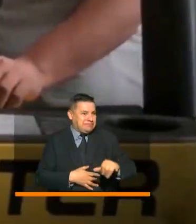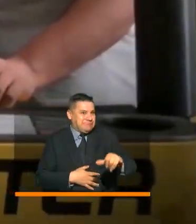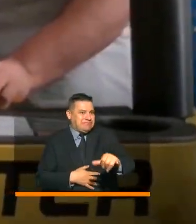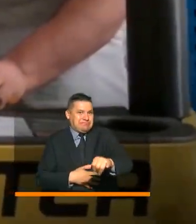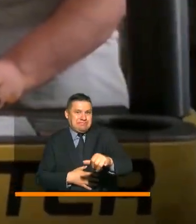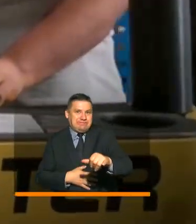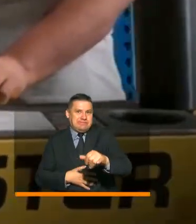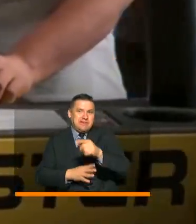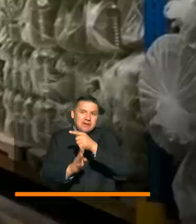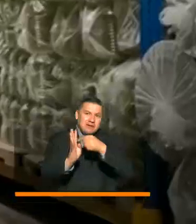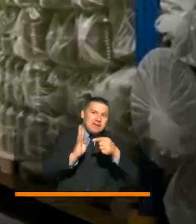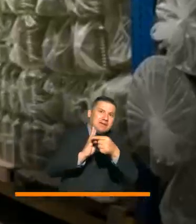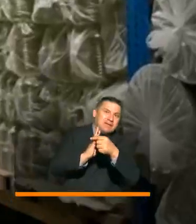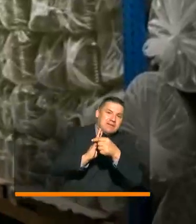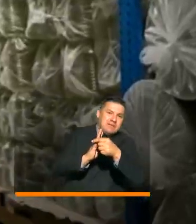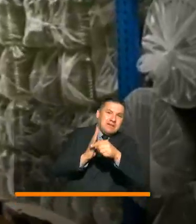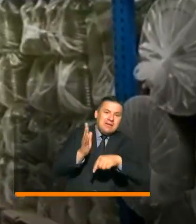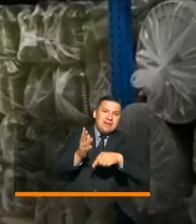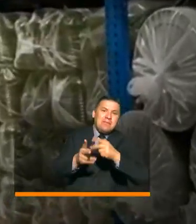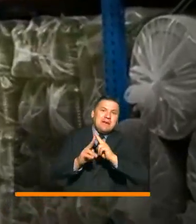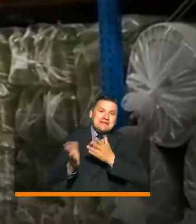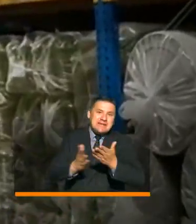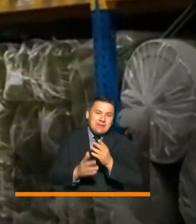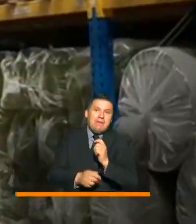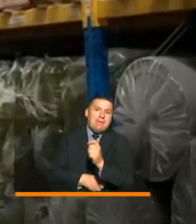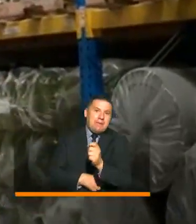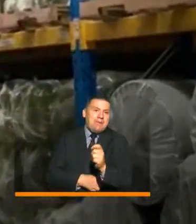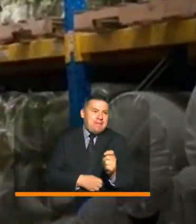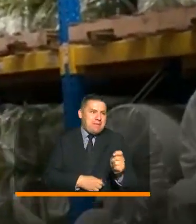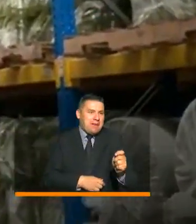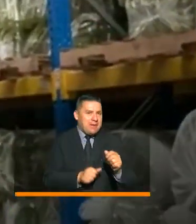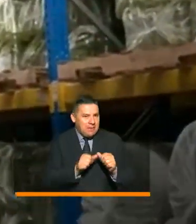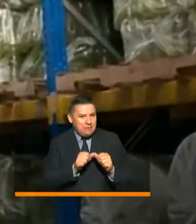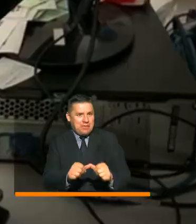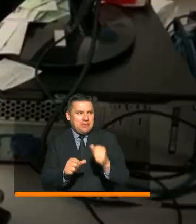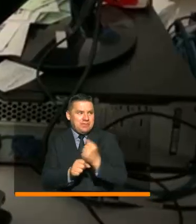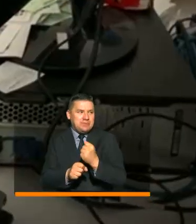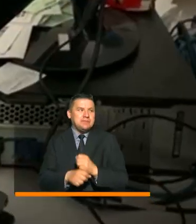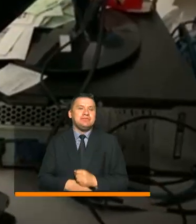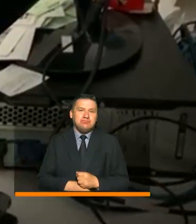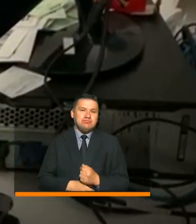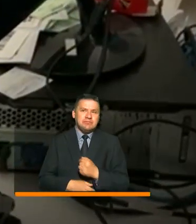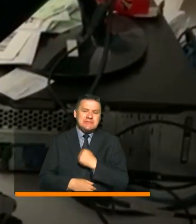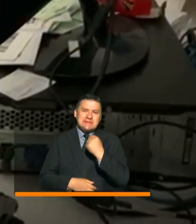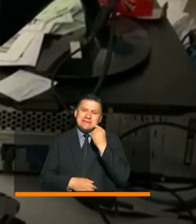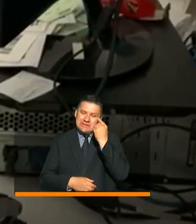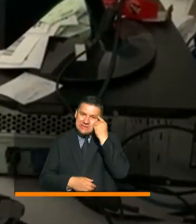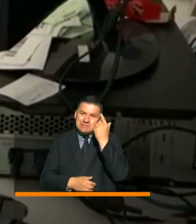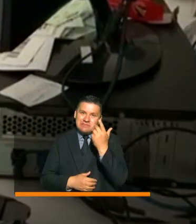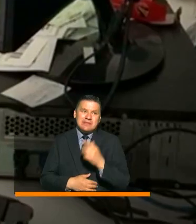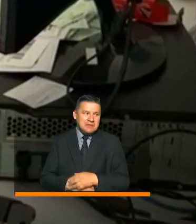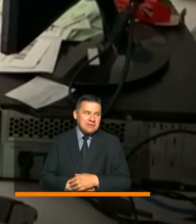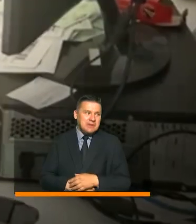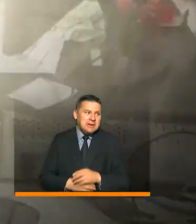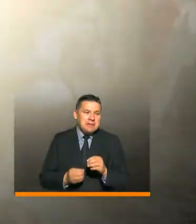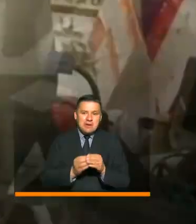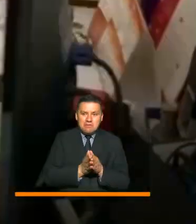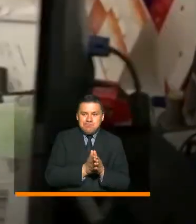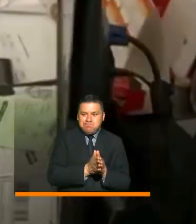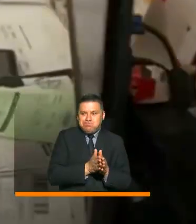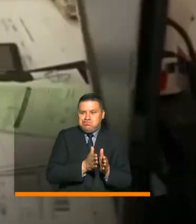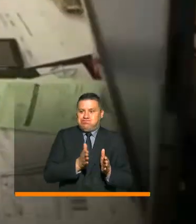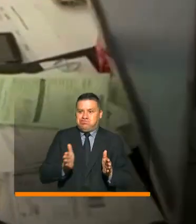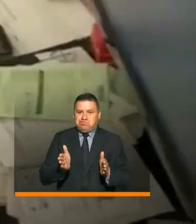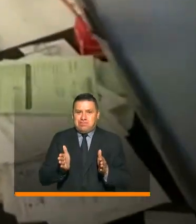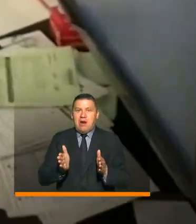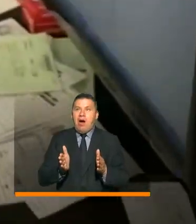empleos indirectos que tienen que ver con nuestra actividad también se mantuvieran en operación, con lo que pensamos que se extendió el beneficio de